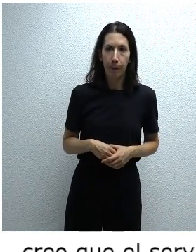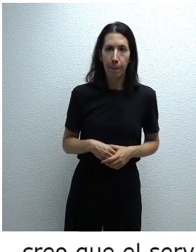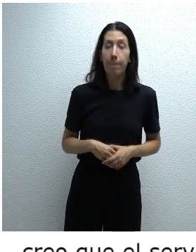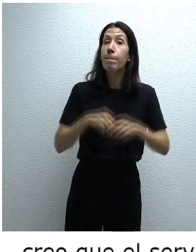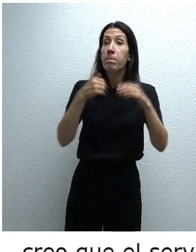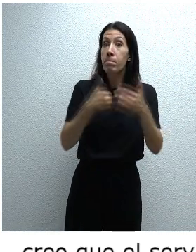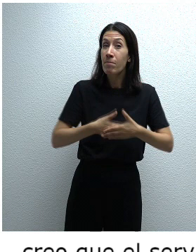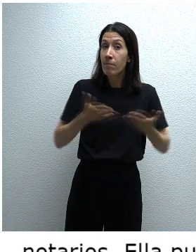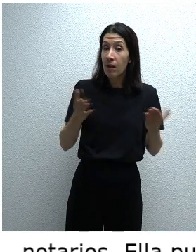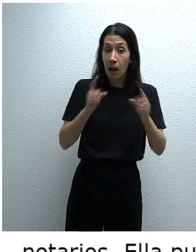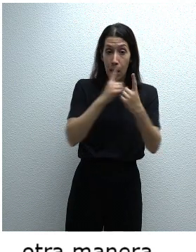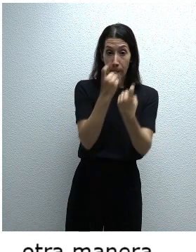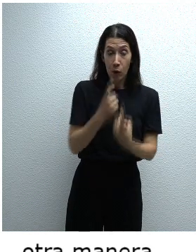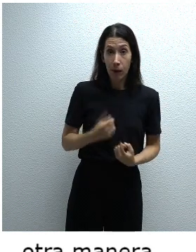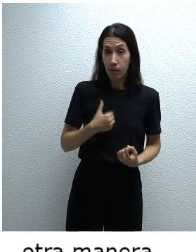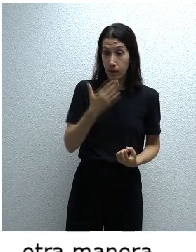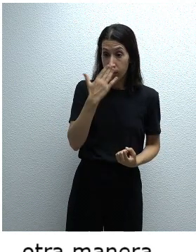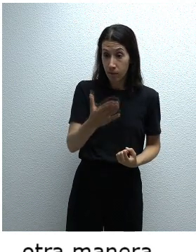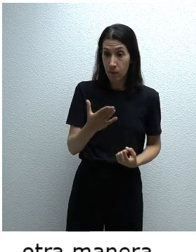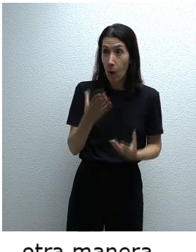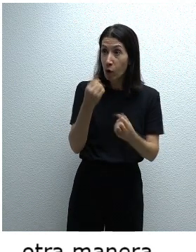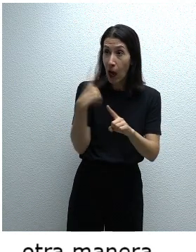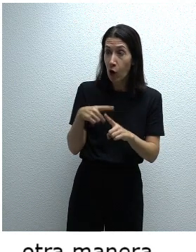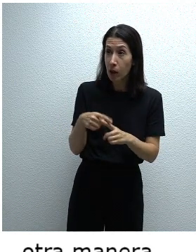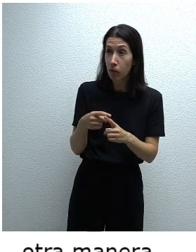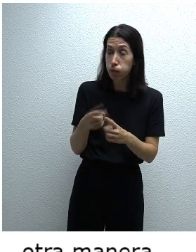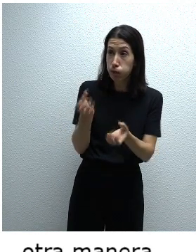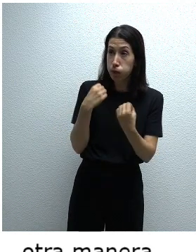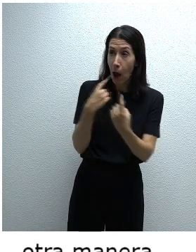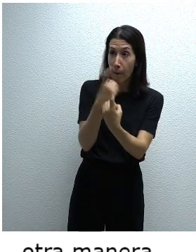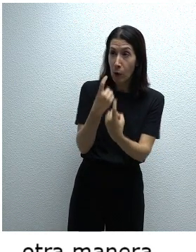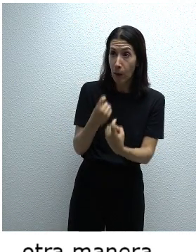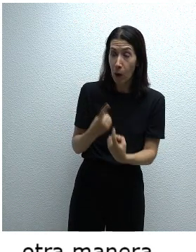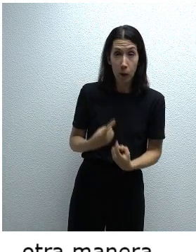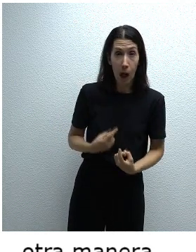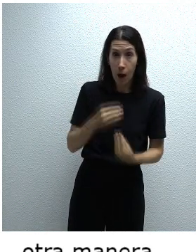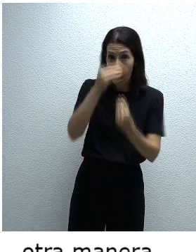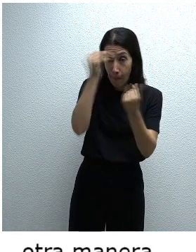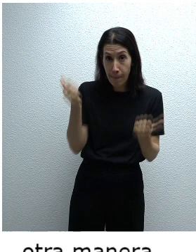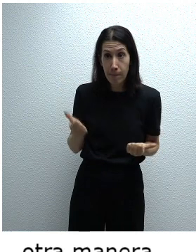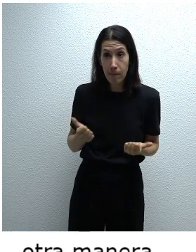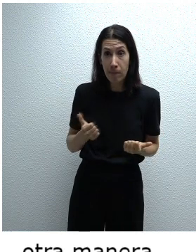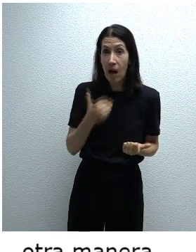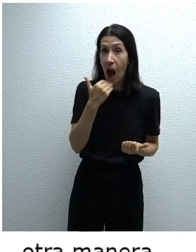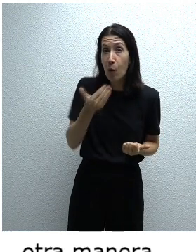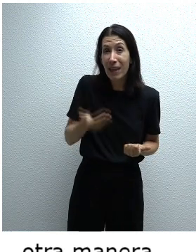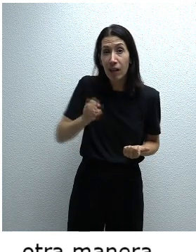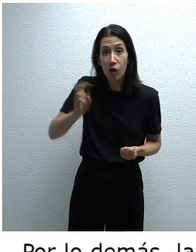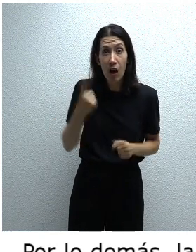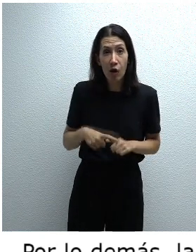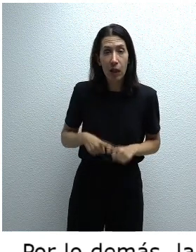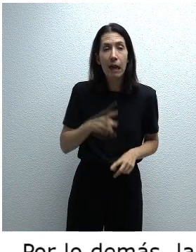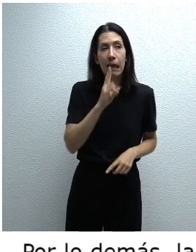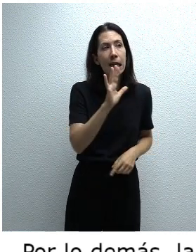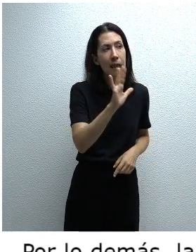Por lo demás, la verdad es que se me iba, Miguel Ángel, todo el elenco de preguntas que ha hecho. Sí, si una hay persona, algo que cree importante... sí, porque es